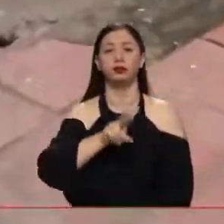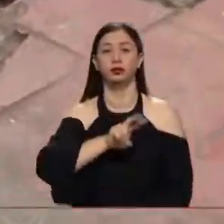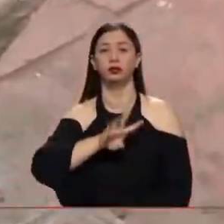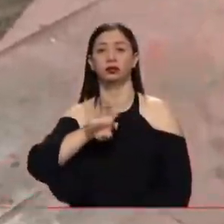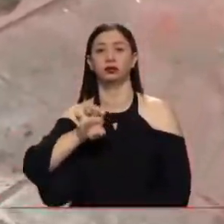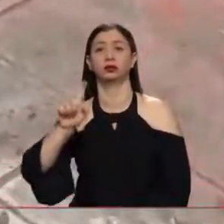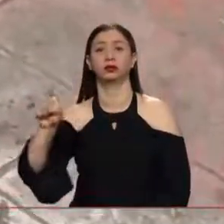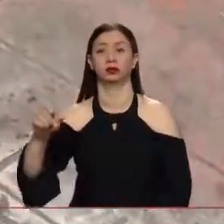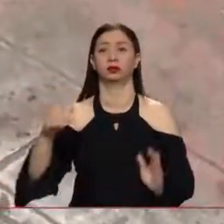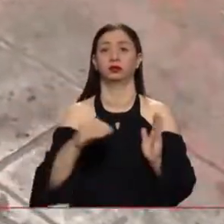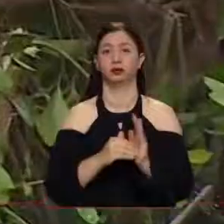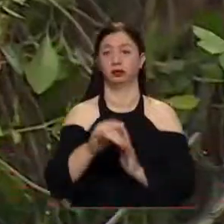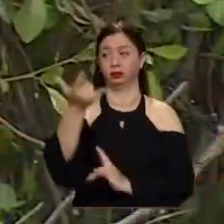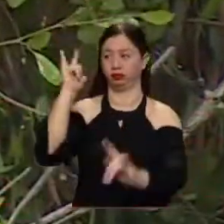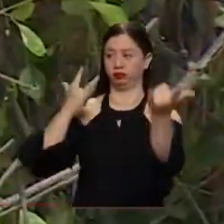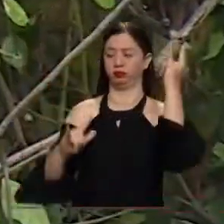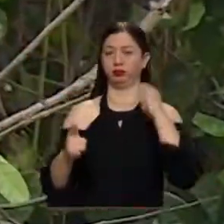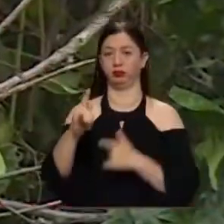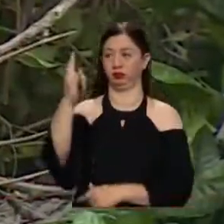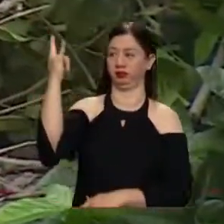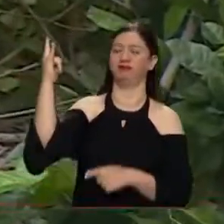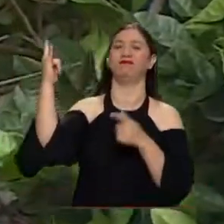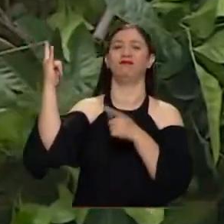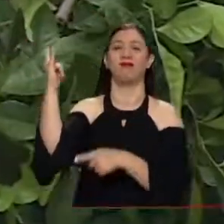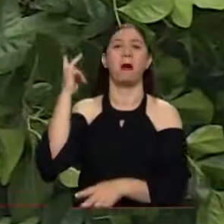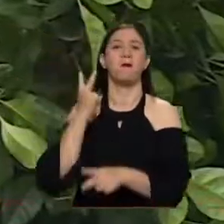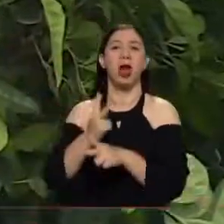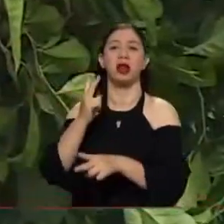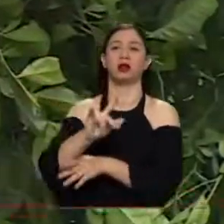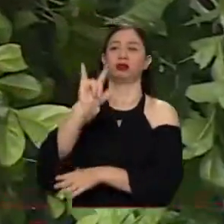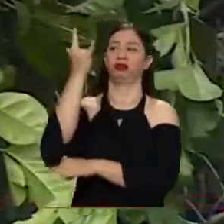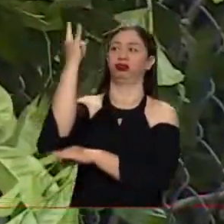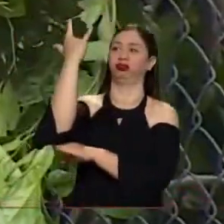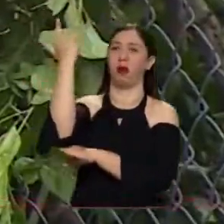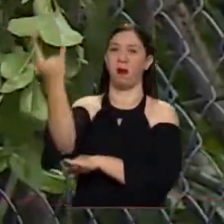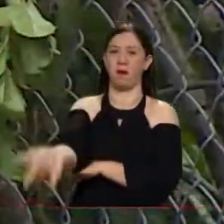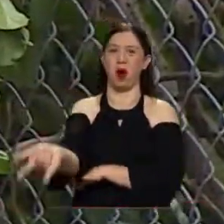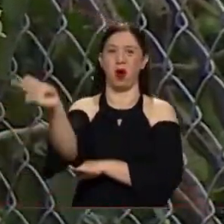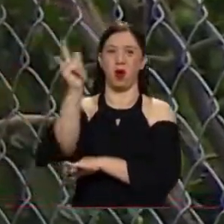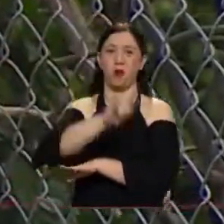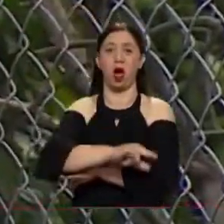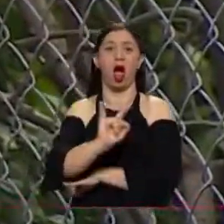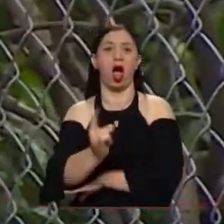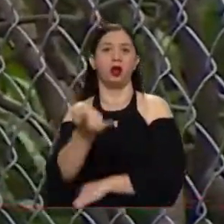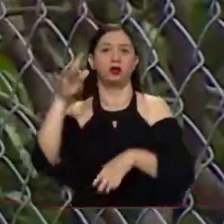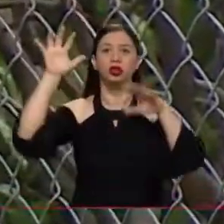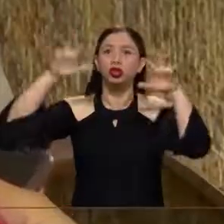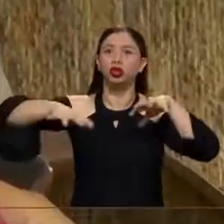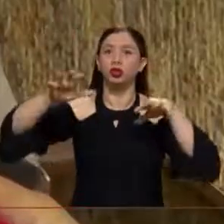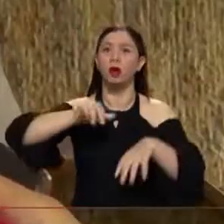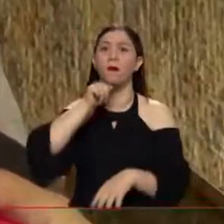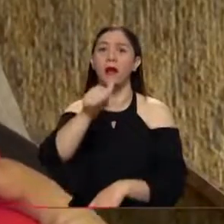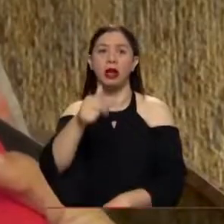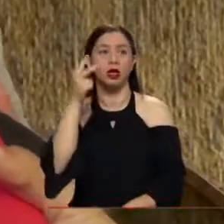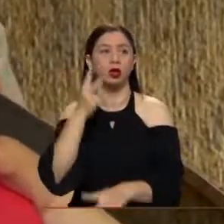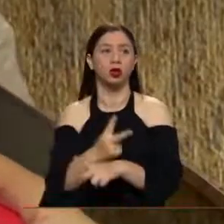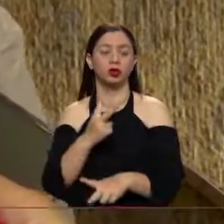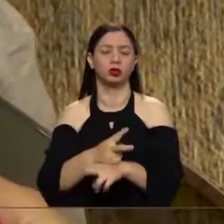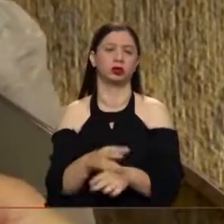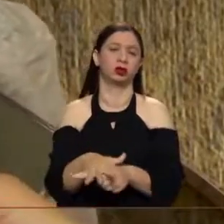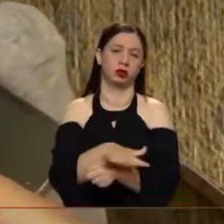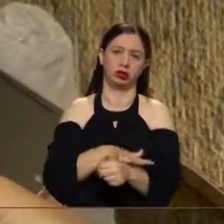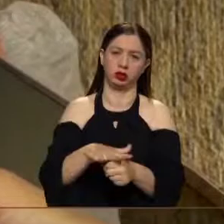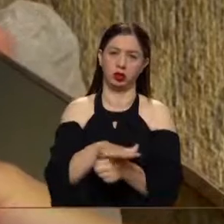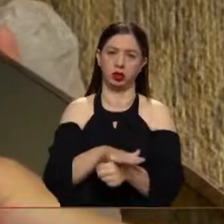de los cuales más de 2.000 amenazan desplome, que podrían ocasionar serios accidentes durante una tormenta. Una situación latente es el tema